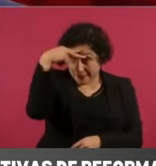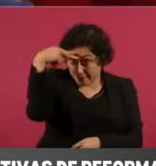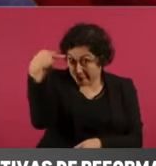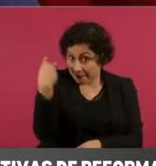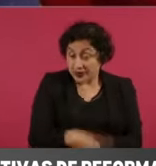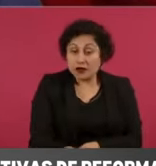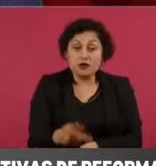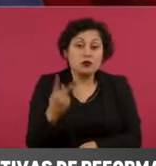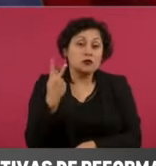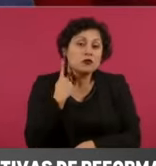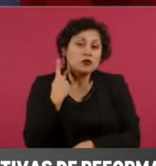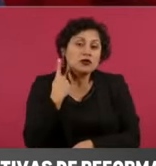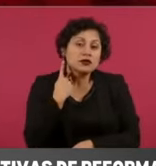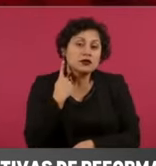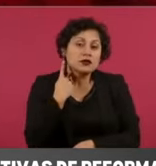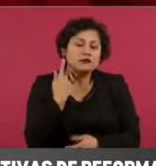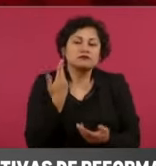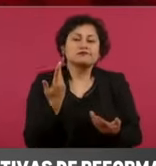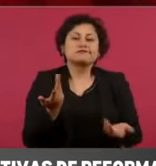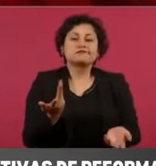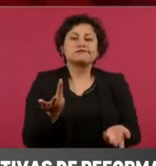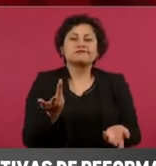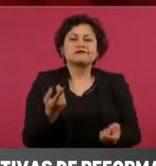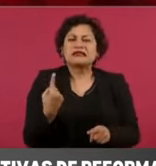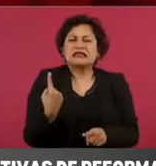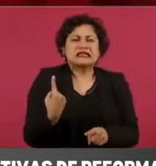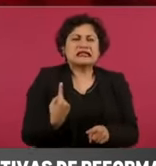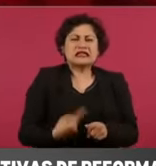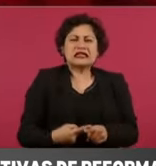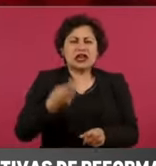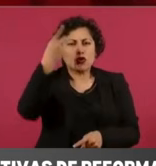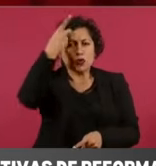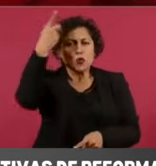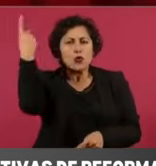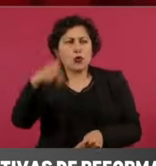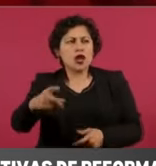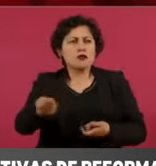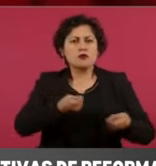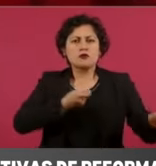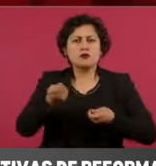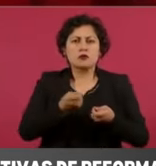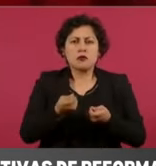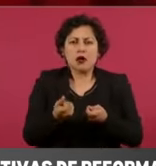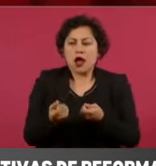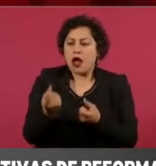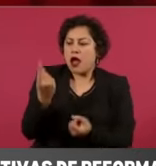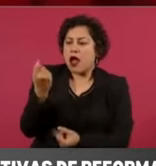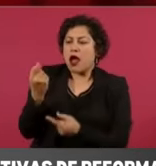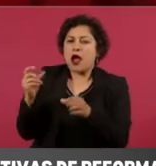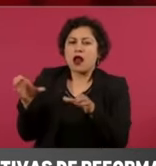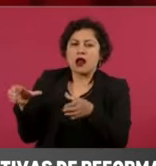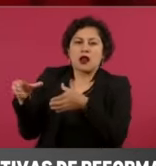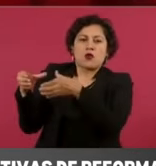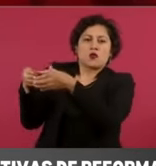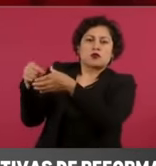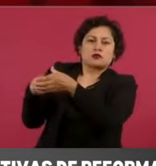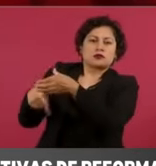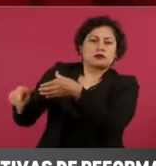controlada por una minoría ambiciosa y rapaz.